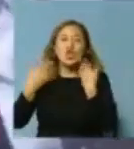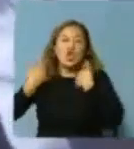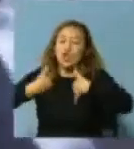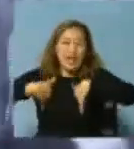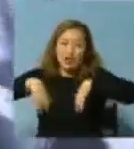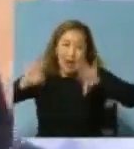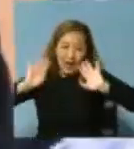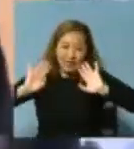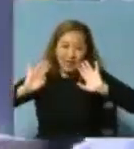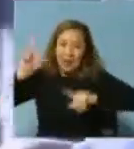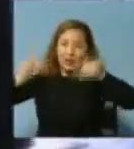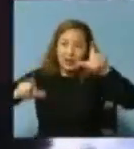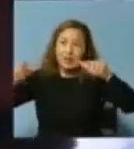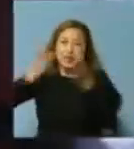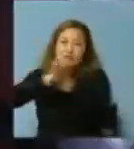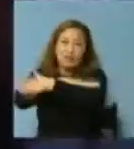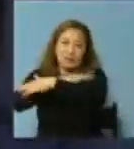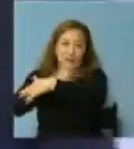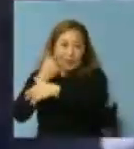parte de la gente